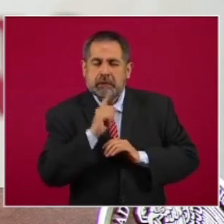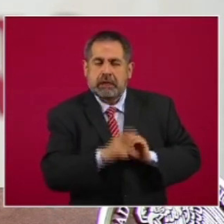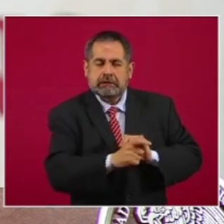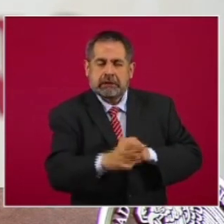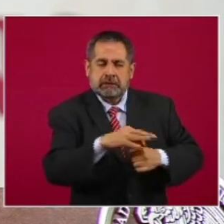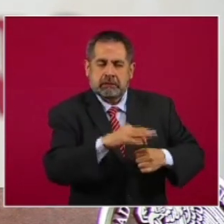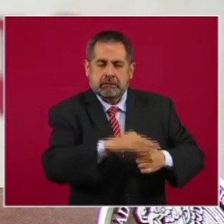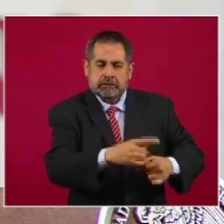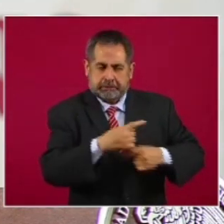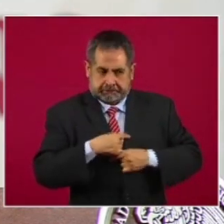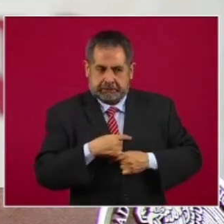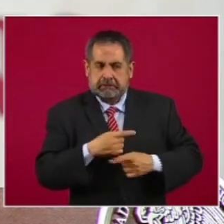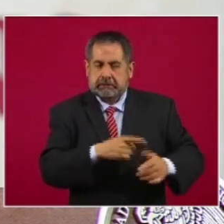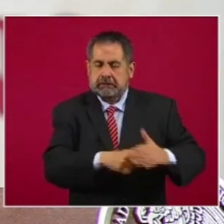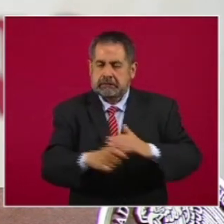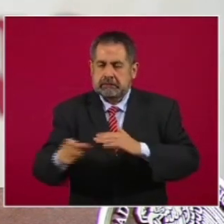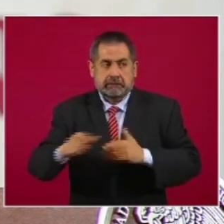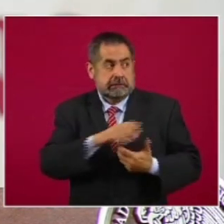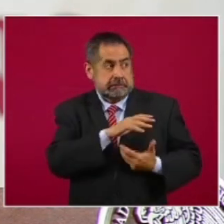porque recibió dinero